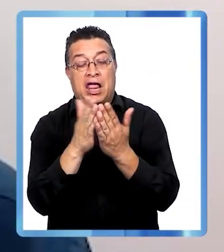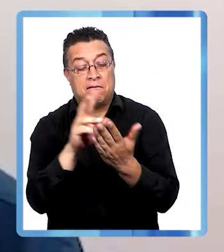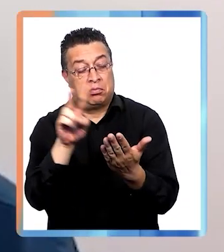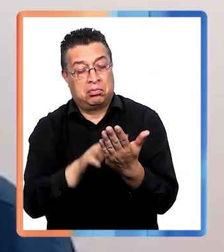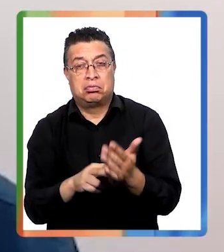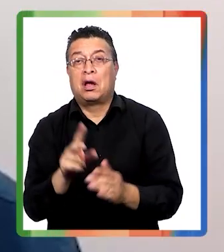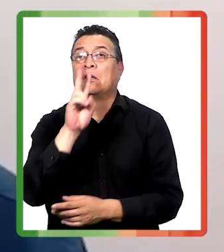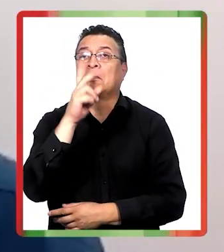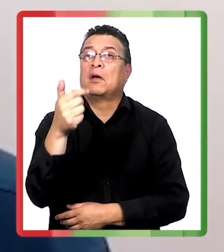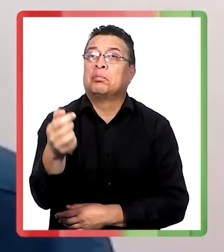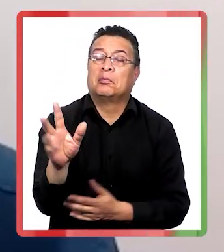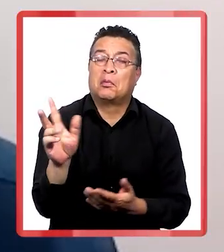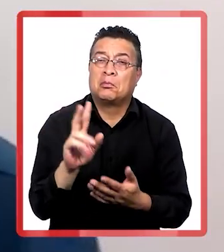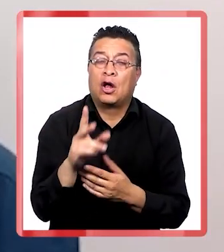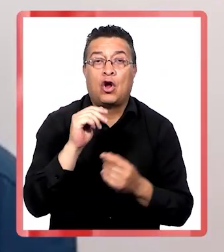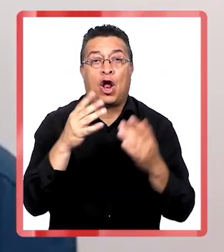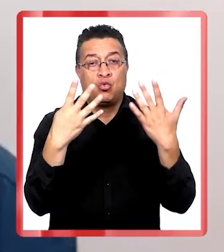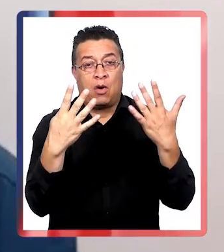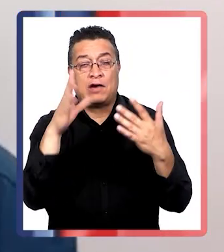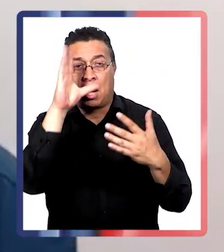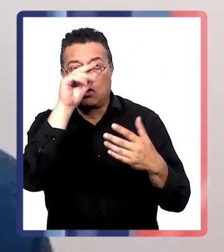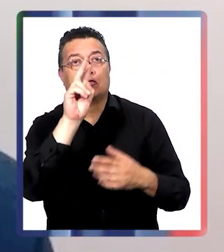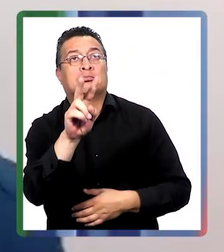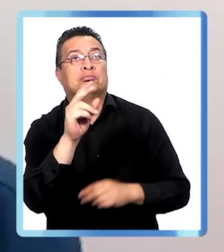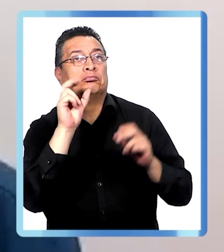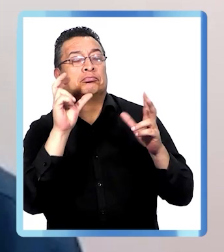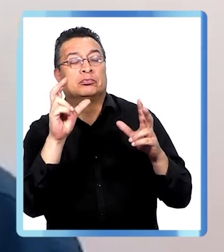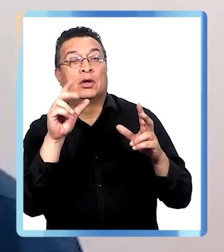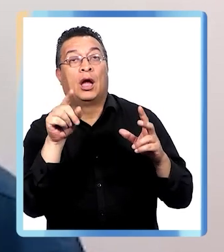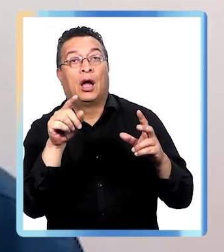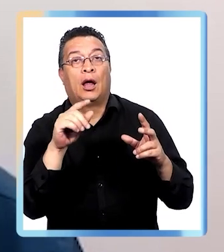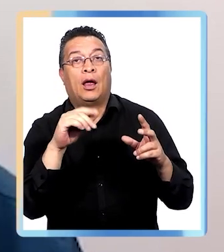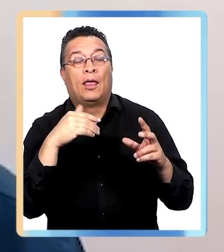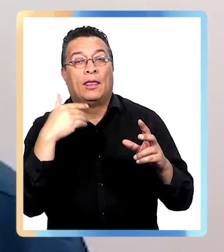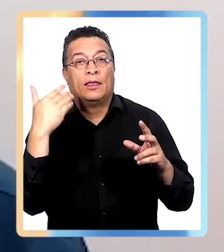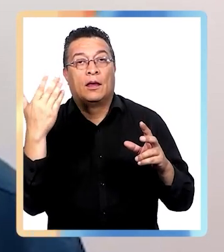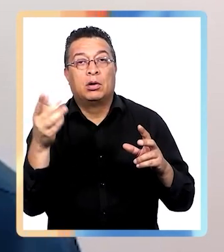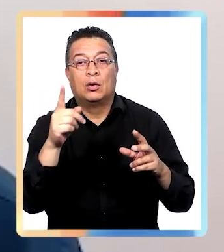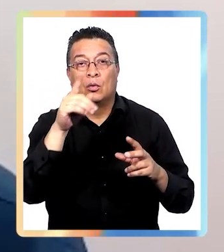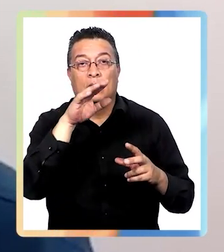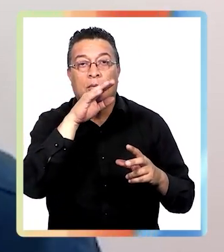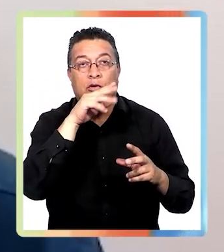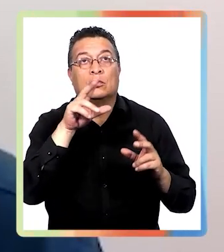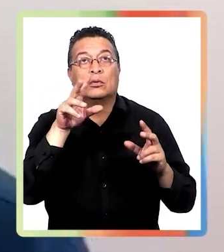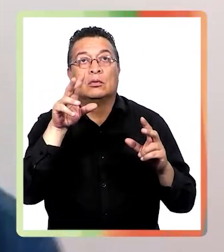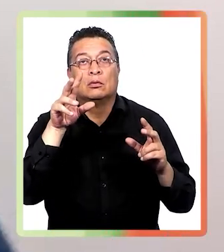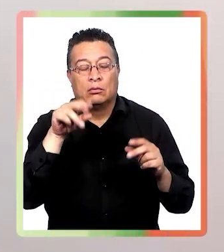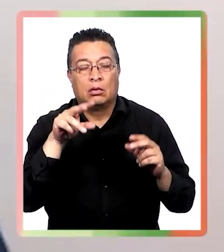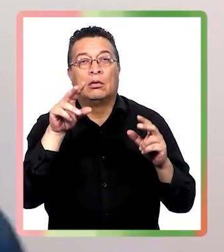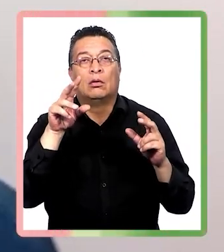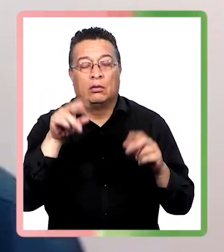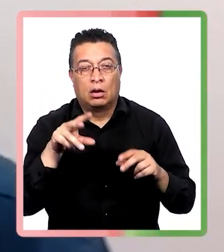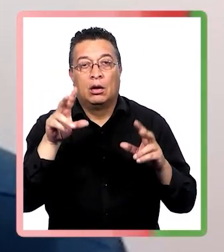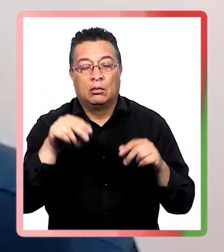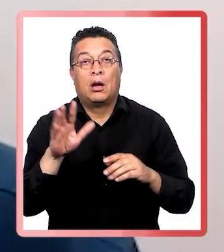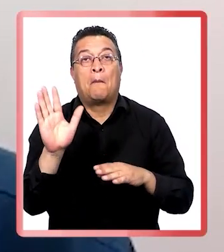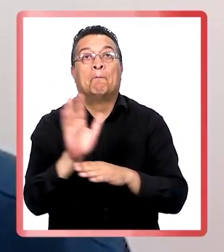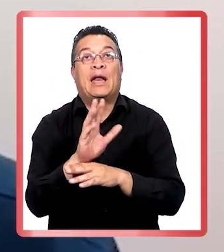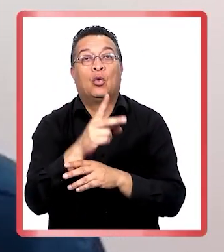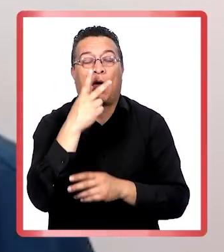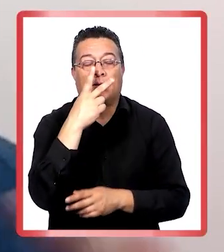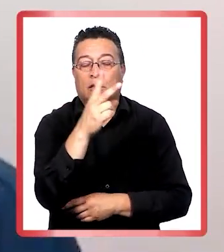leerse un libro o ver una serie o algo a las 9 de la noche y ya aprenden eso y pasan un minuto y no logran